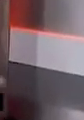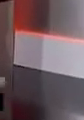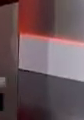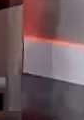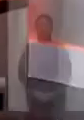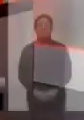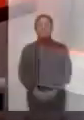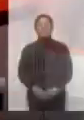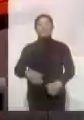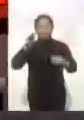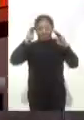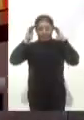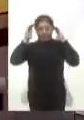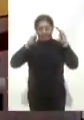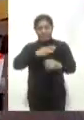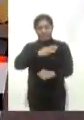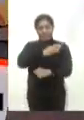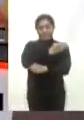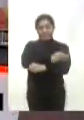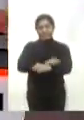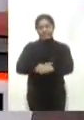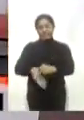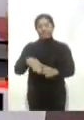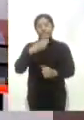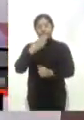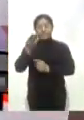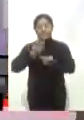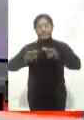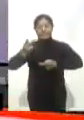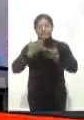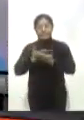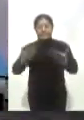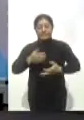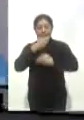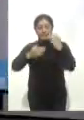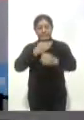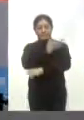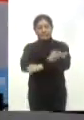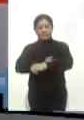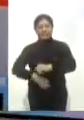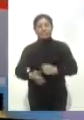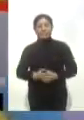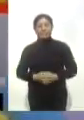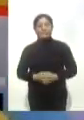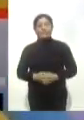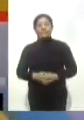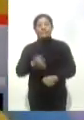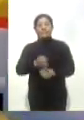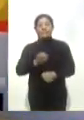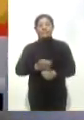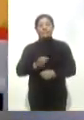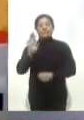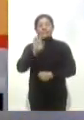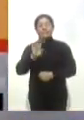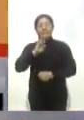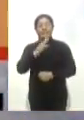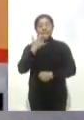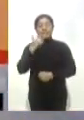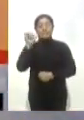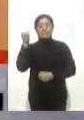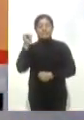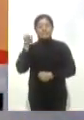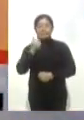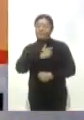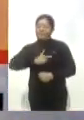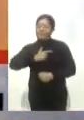¿Qué tal? Muy buenas tardes. doy la bienvenida a la segunda emisión de Ahora Noticias en este miércoles 5 de agosto. Me da muchísimo gusto